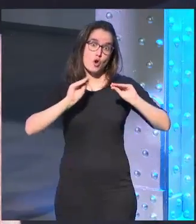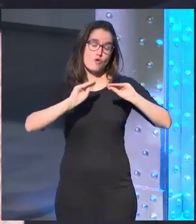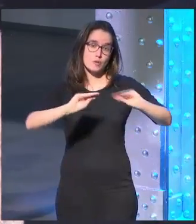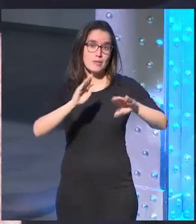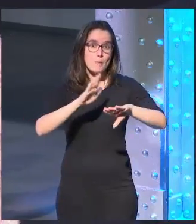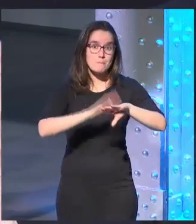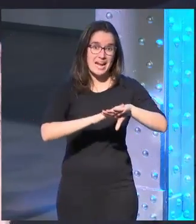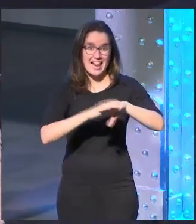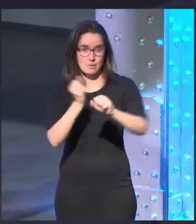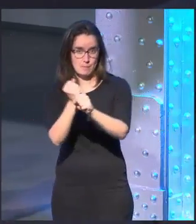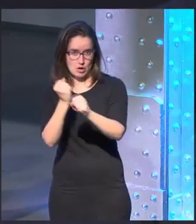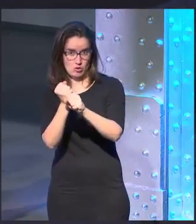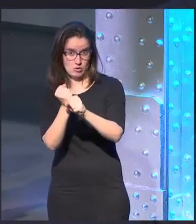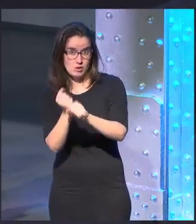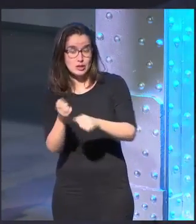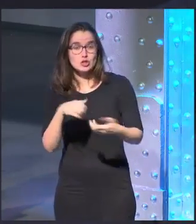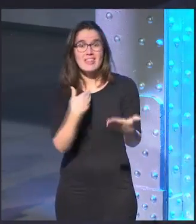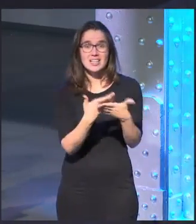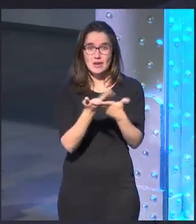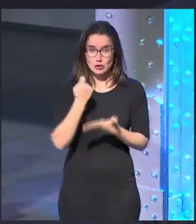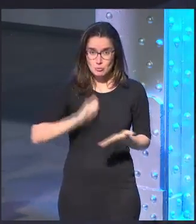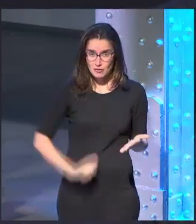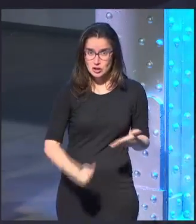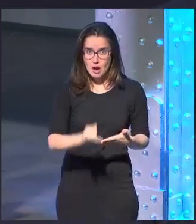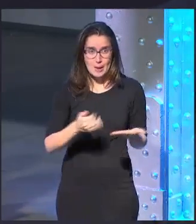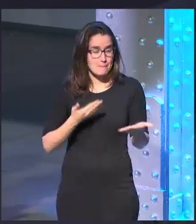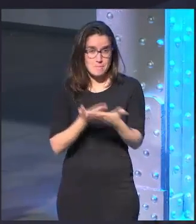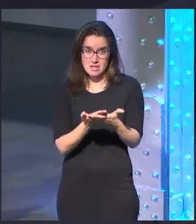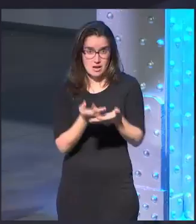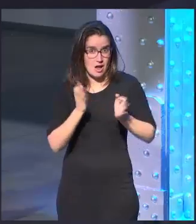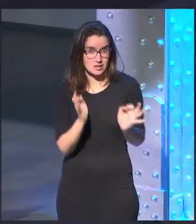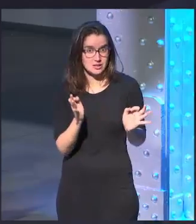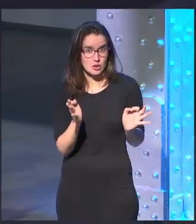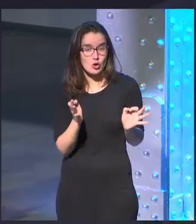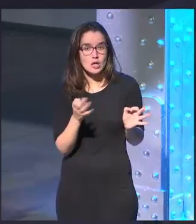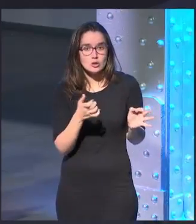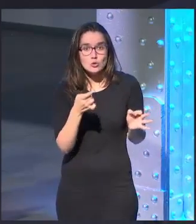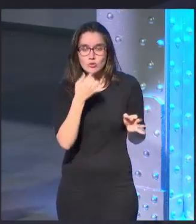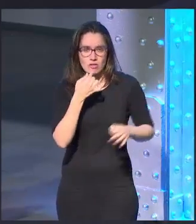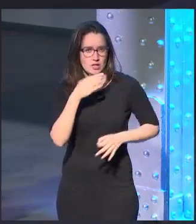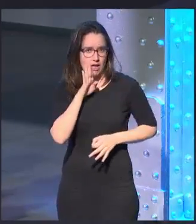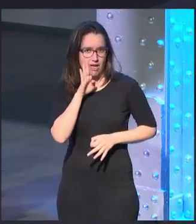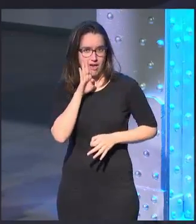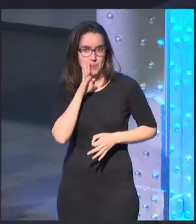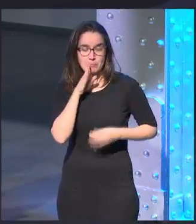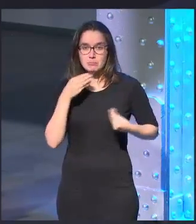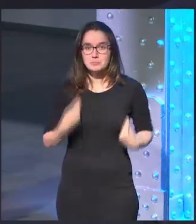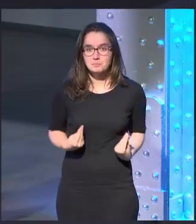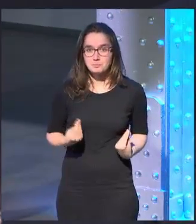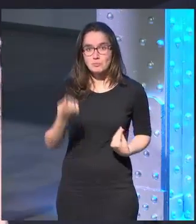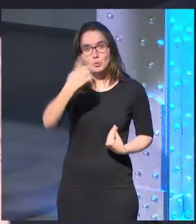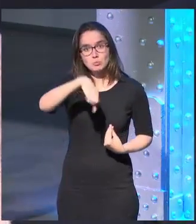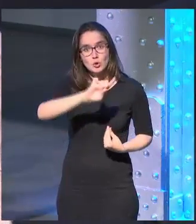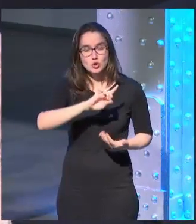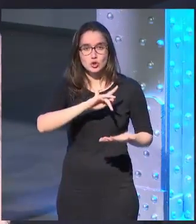la formación profesional, donde hay certificados de profesionalidad que demandan justo lo que tú estás diciendo, ¿no? Porque igual que